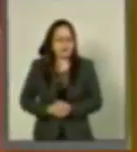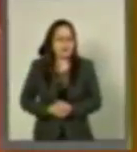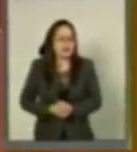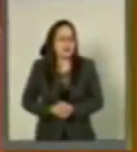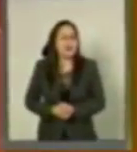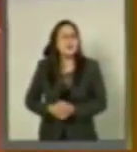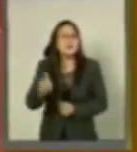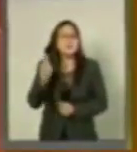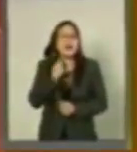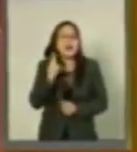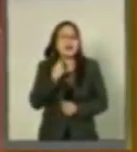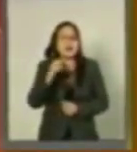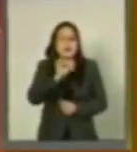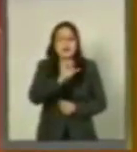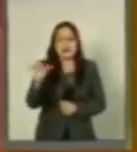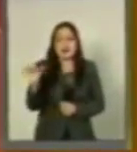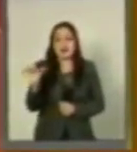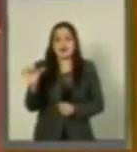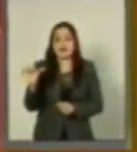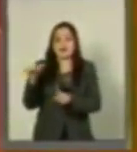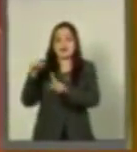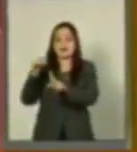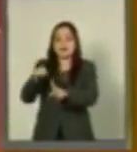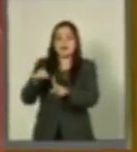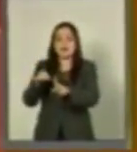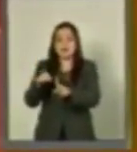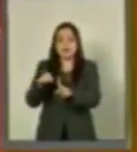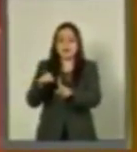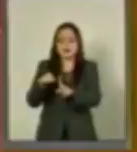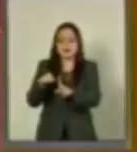el asesinato de la